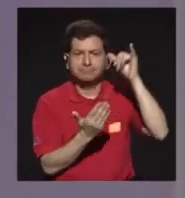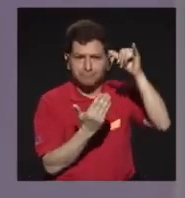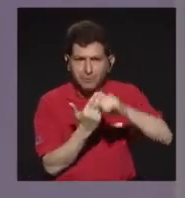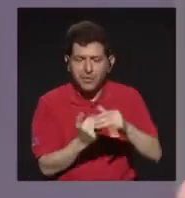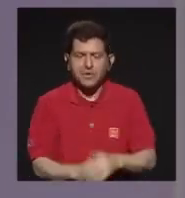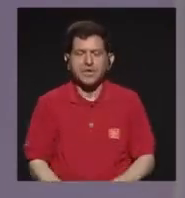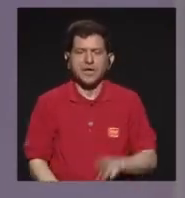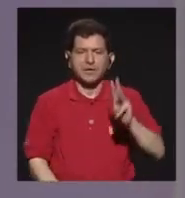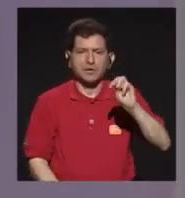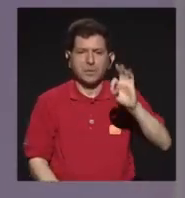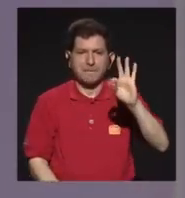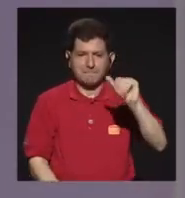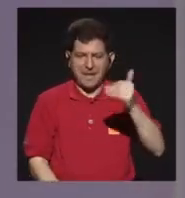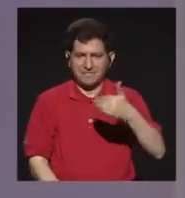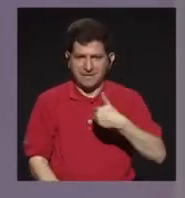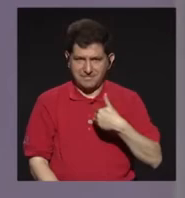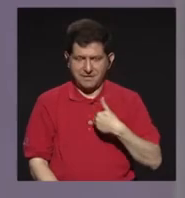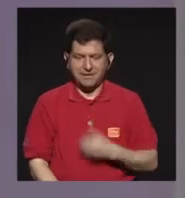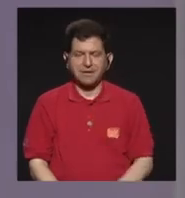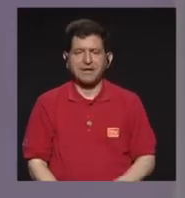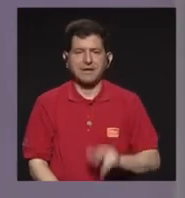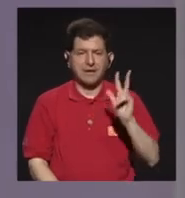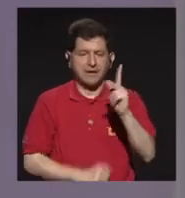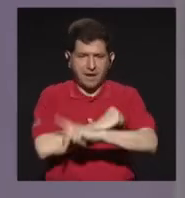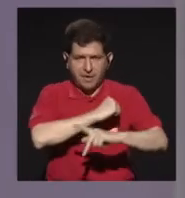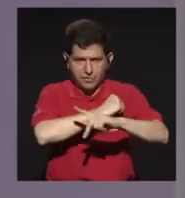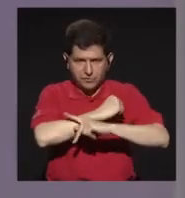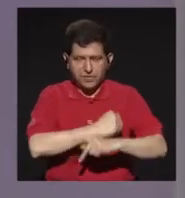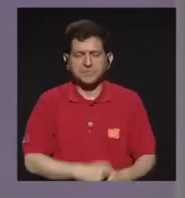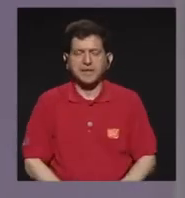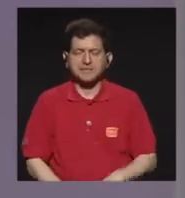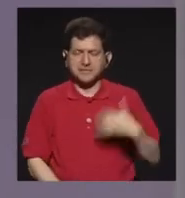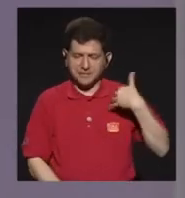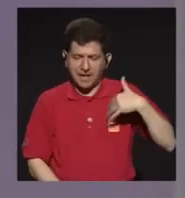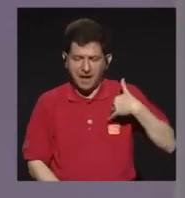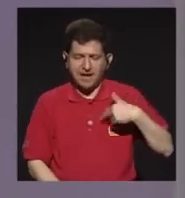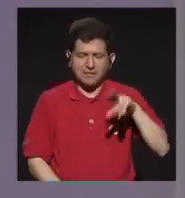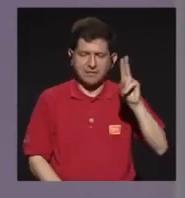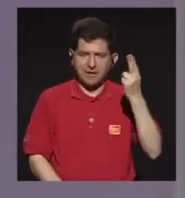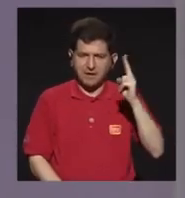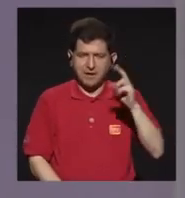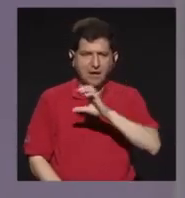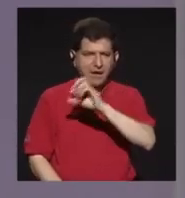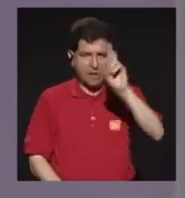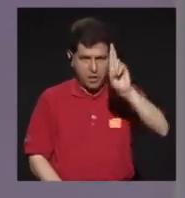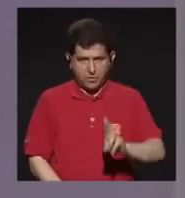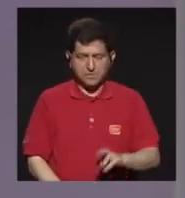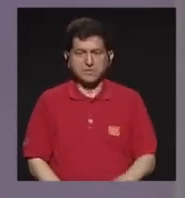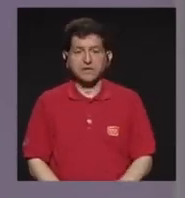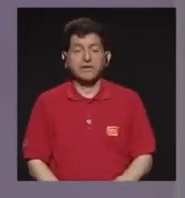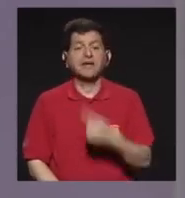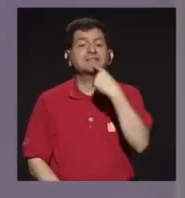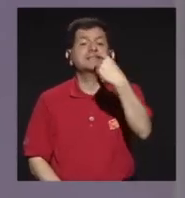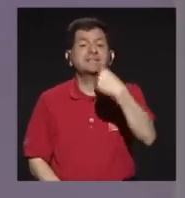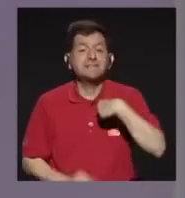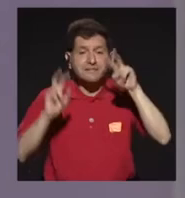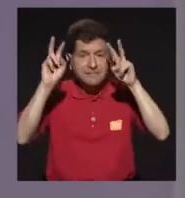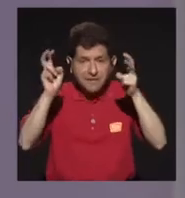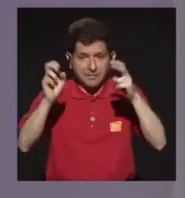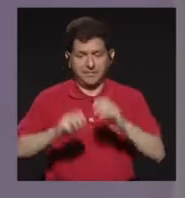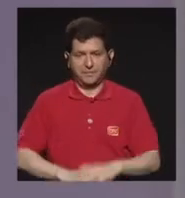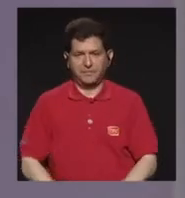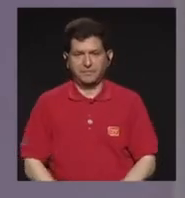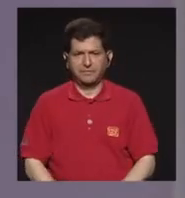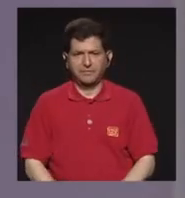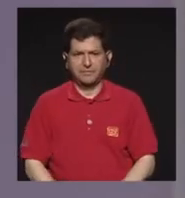de meta que se dio en los tres países, Argentina, Uruguay y Costa Rica, que es Decídmelo a mí. ¿Por qué?